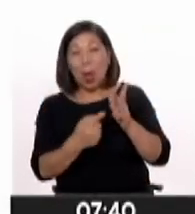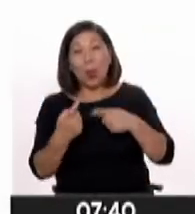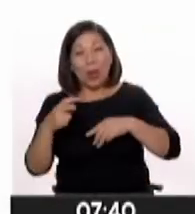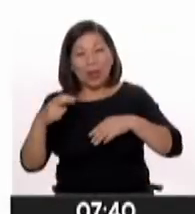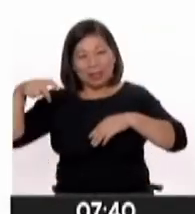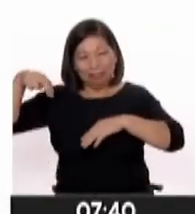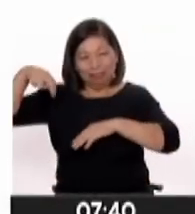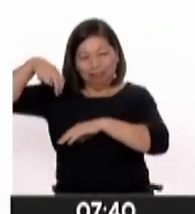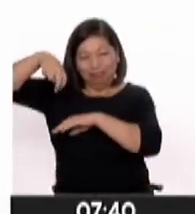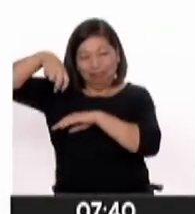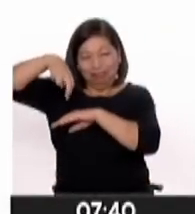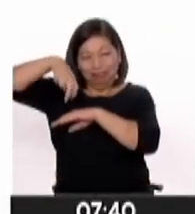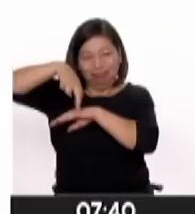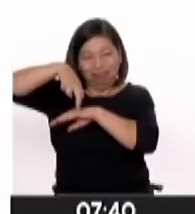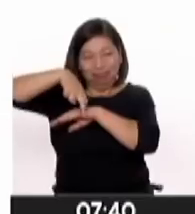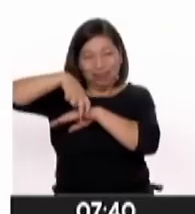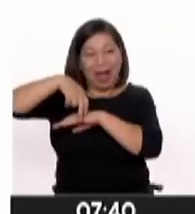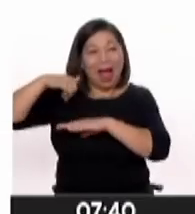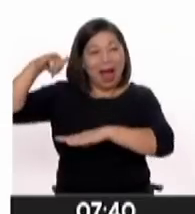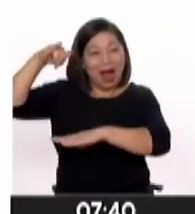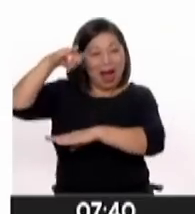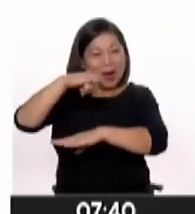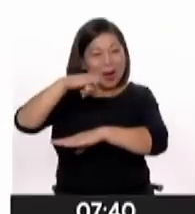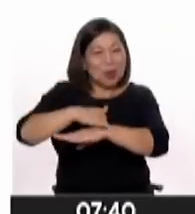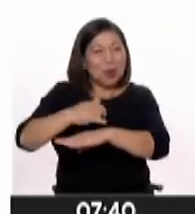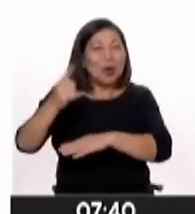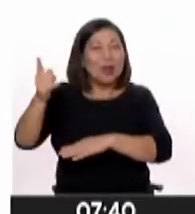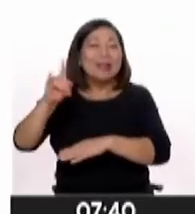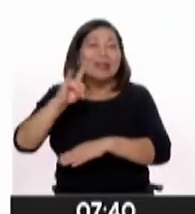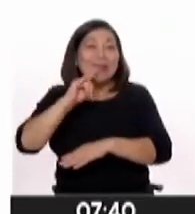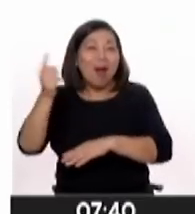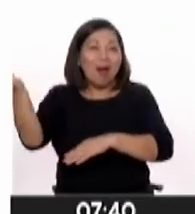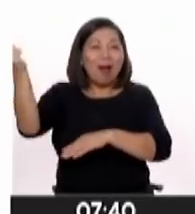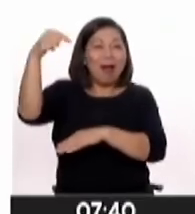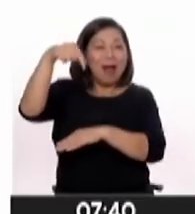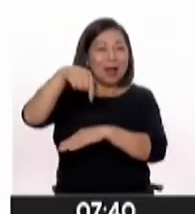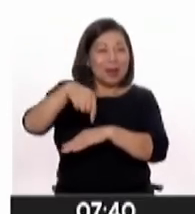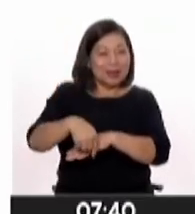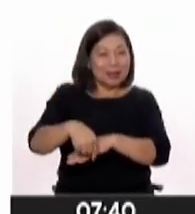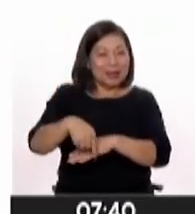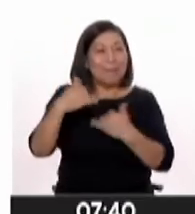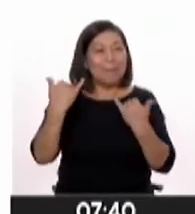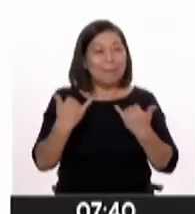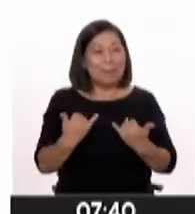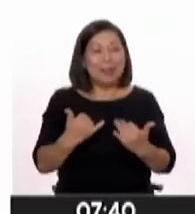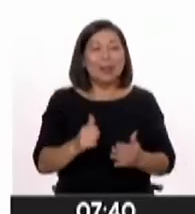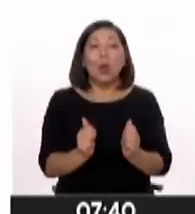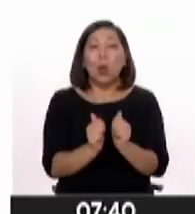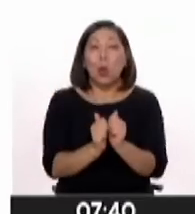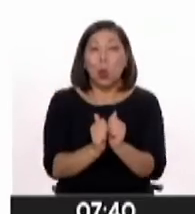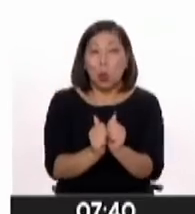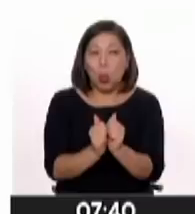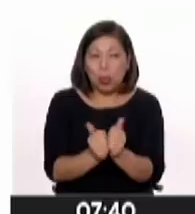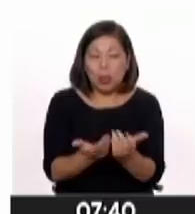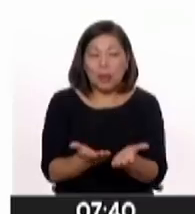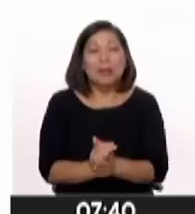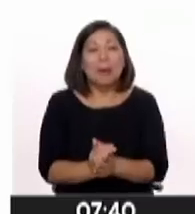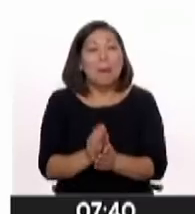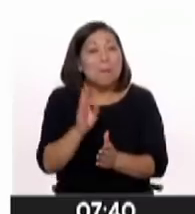bajando de las escaleras del avión que lo ha traído desde los Estados Unidos, ya resguardado, acompañado de agentes de